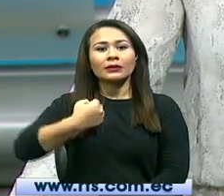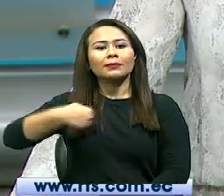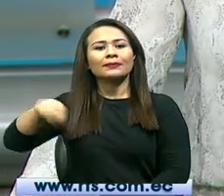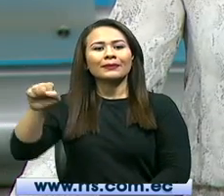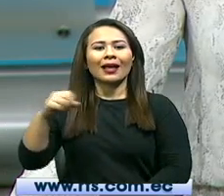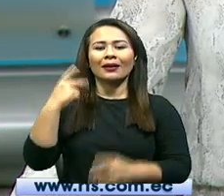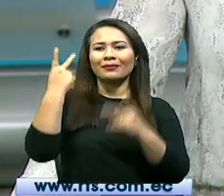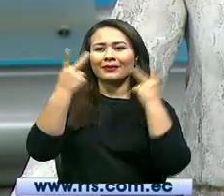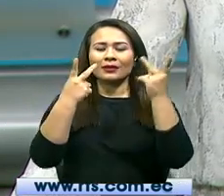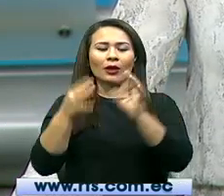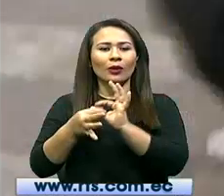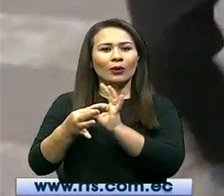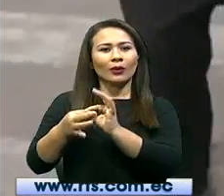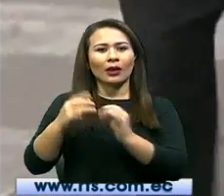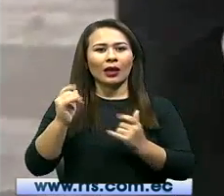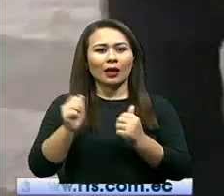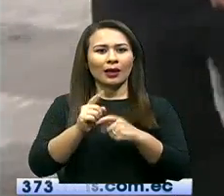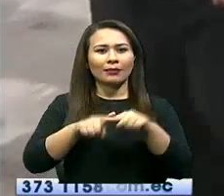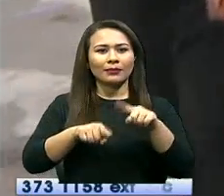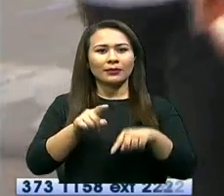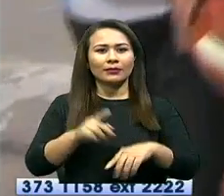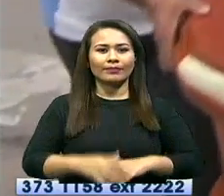amigo.